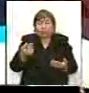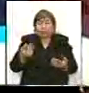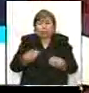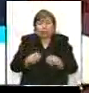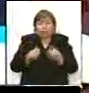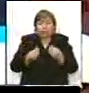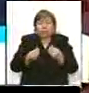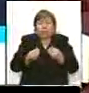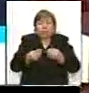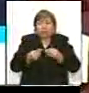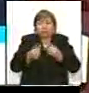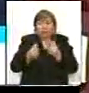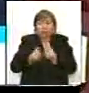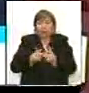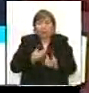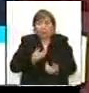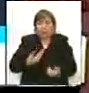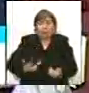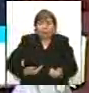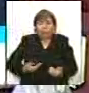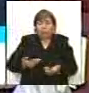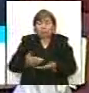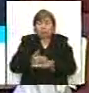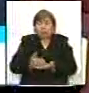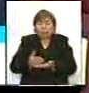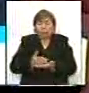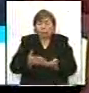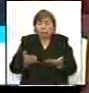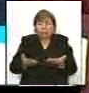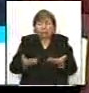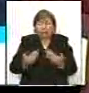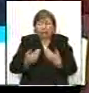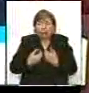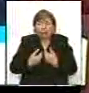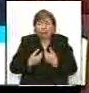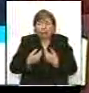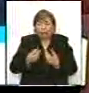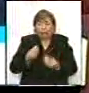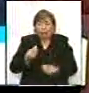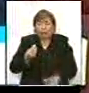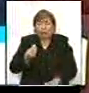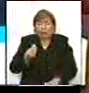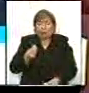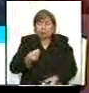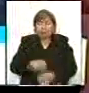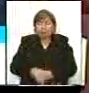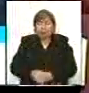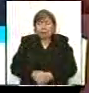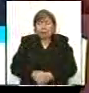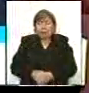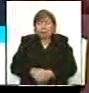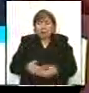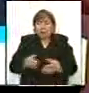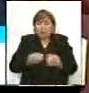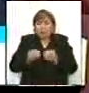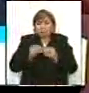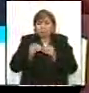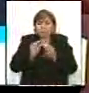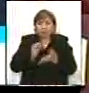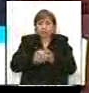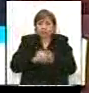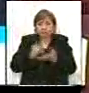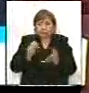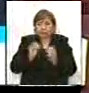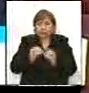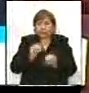los gobiernos regionales se pueden volver partido. Pero yo no veo por qué, repito, una alianza entre un movimiento